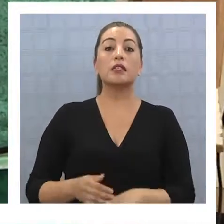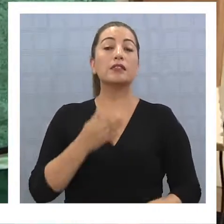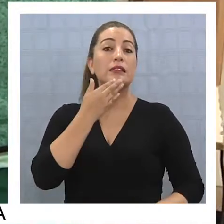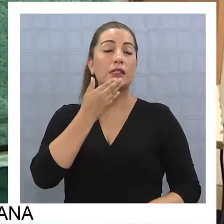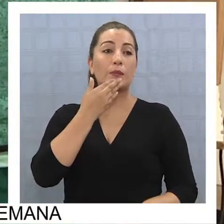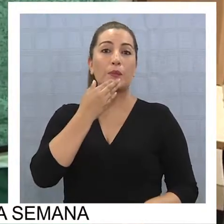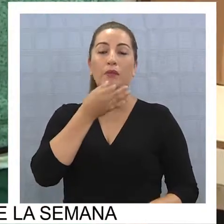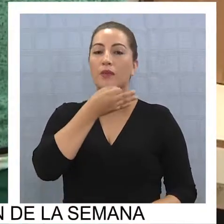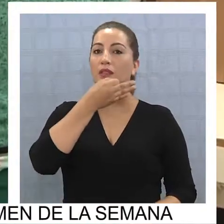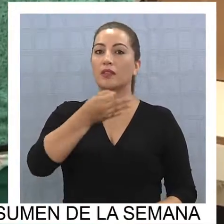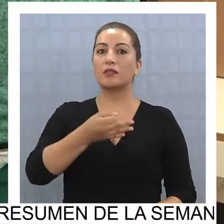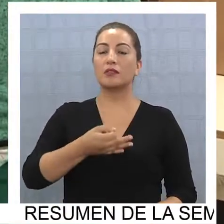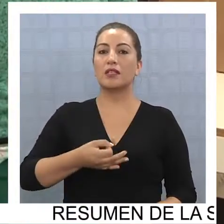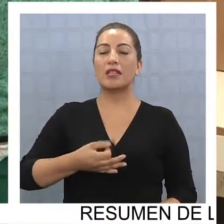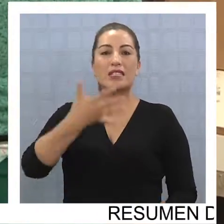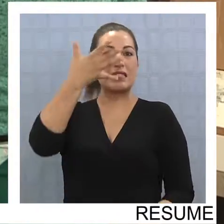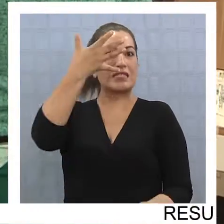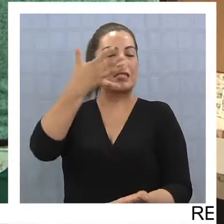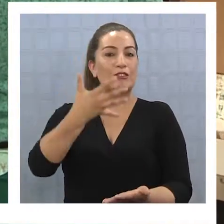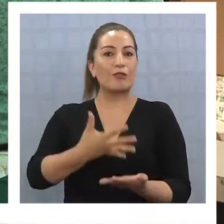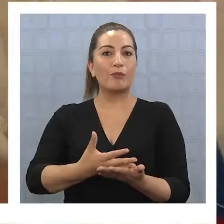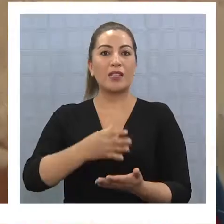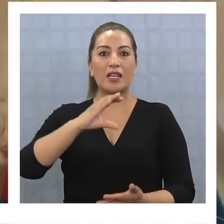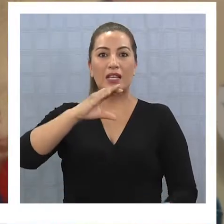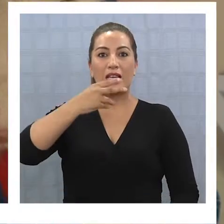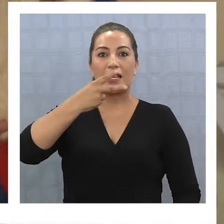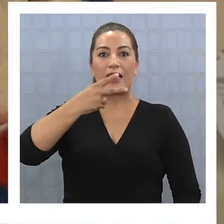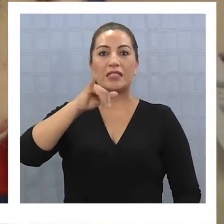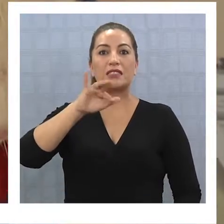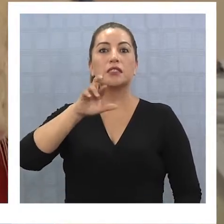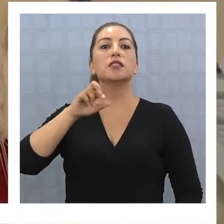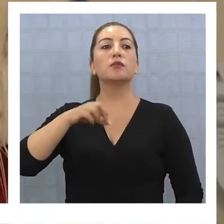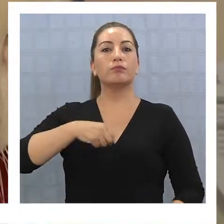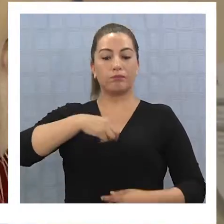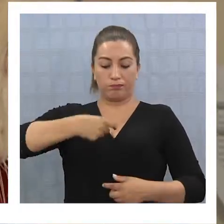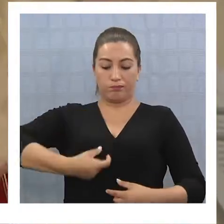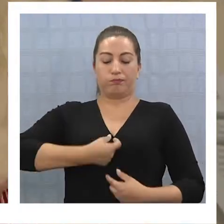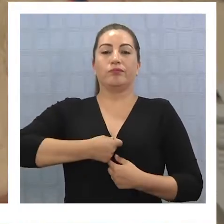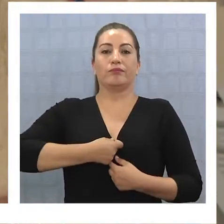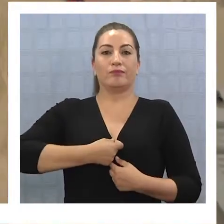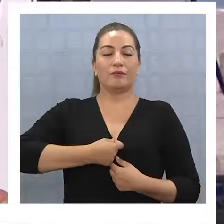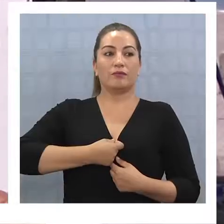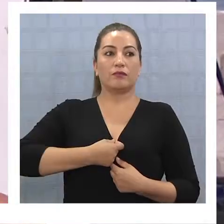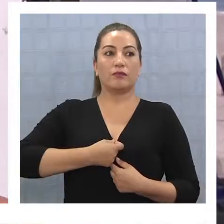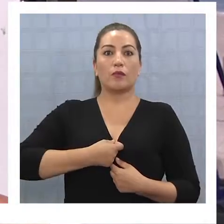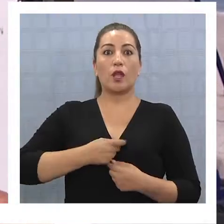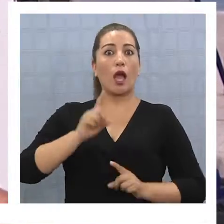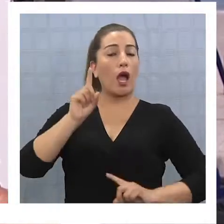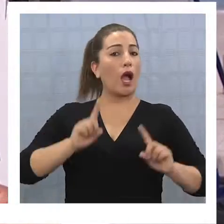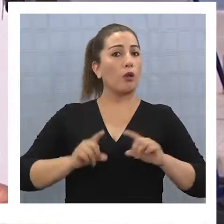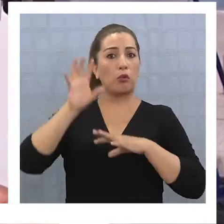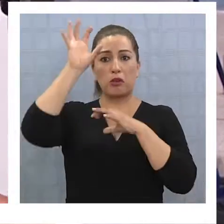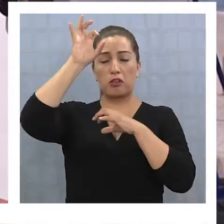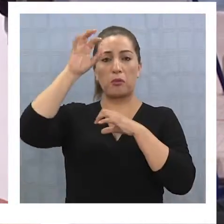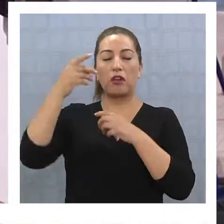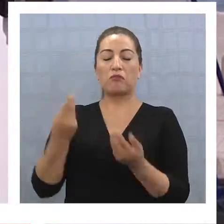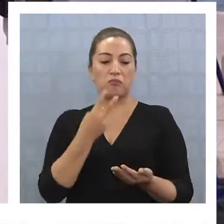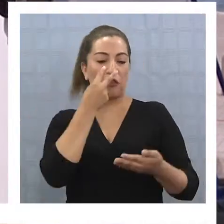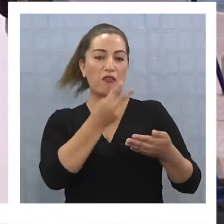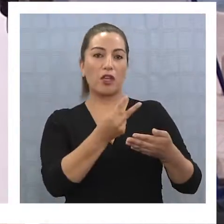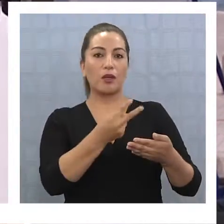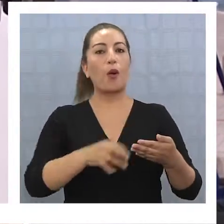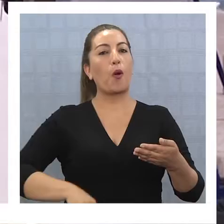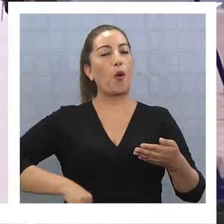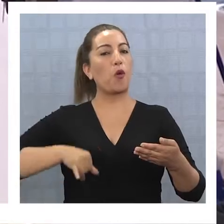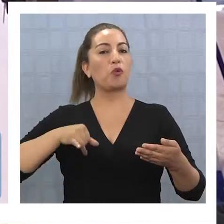instalado más de 5.000 microchips con y sin esterilización. Hay unos que llegan en bastante buenas condiciones, que es un orgullo, otros